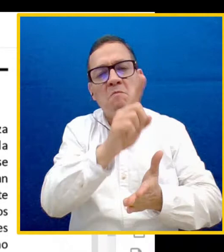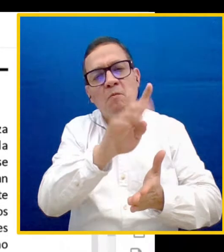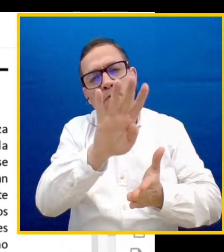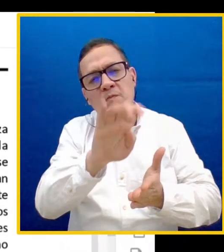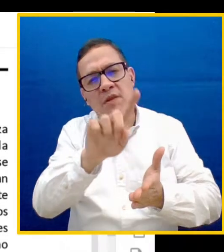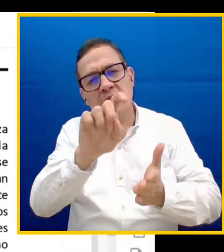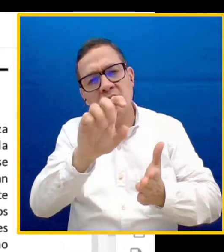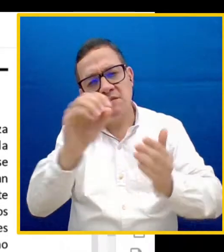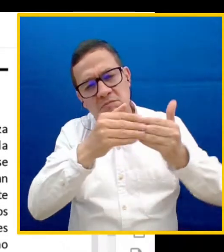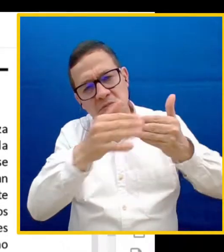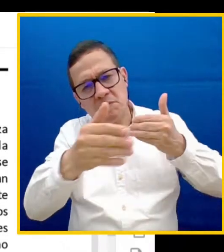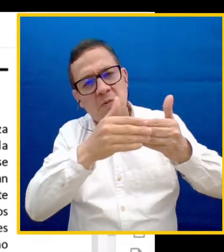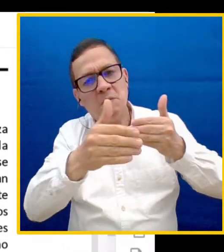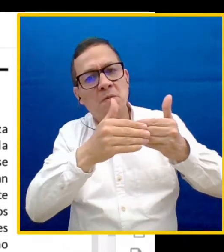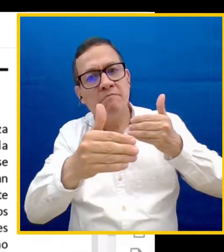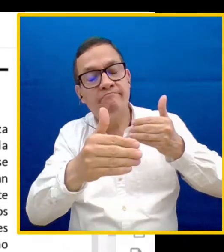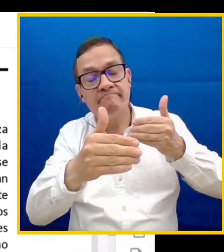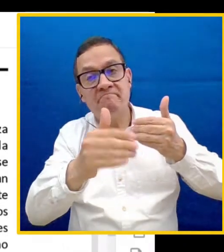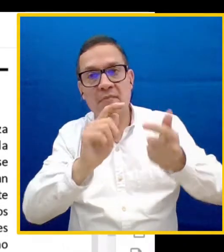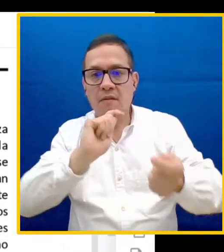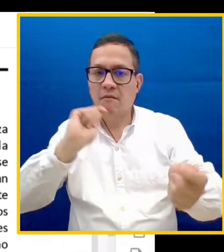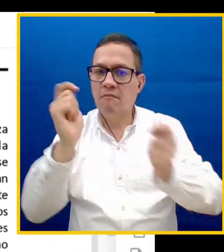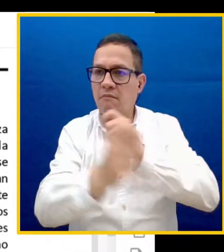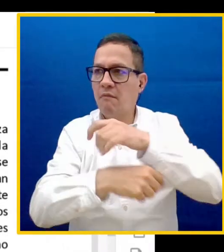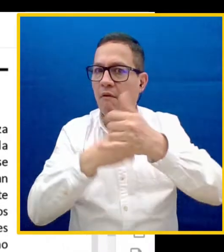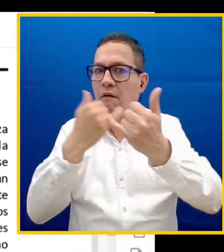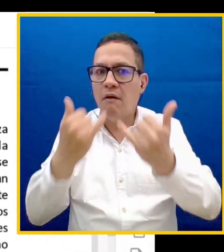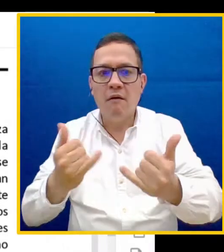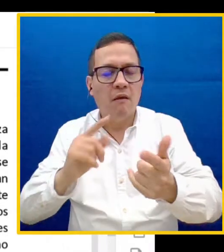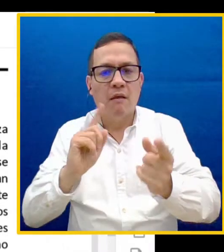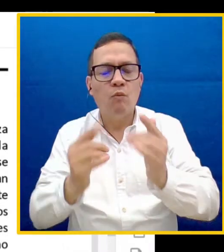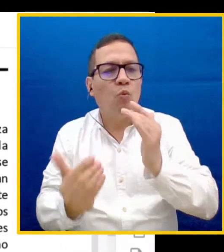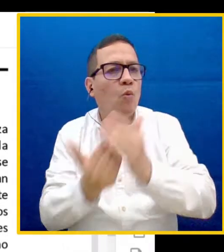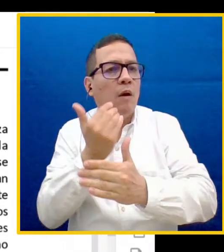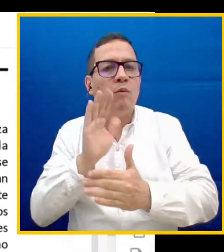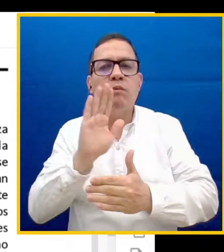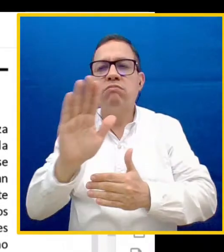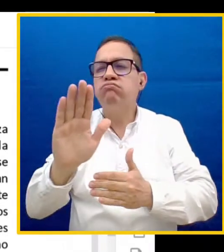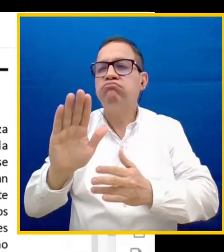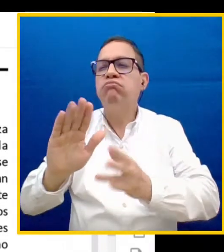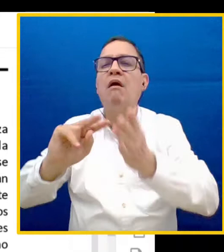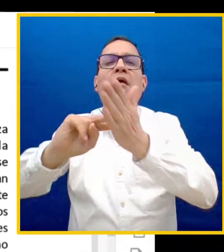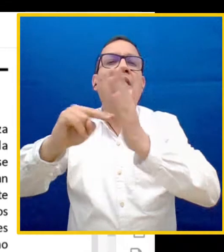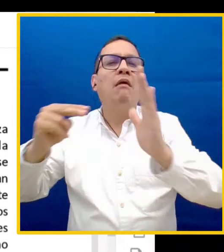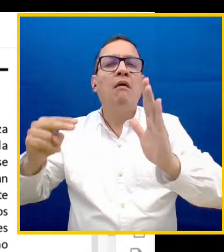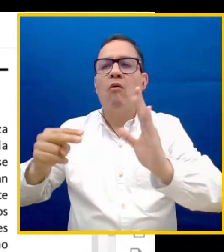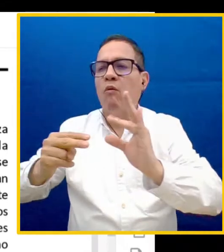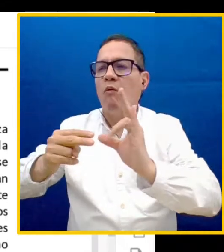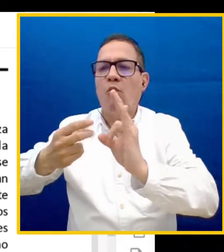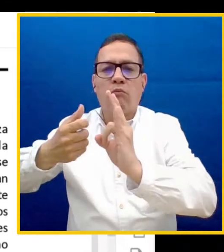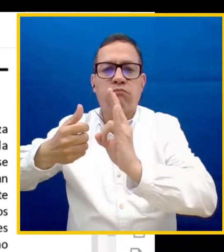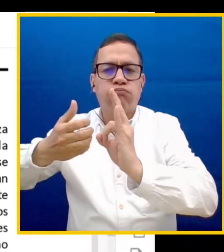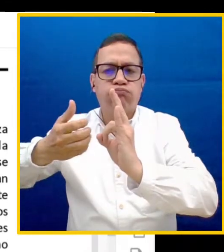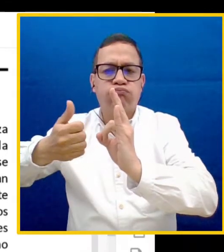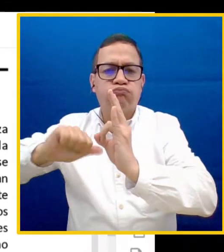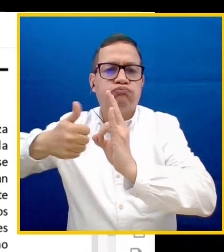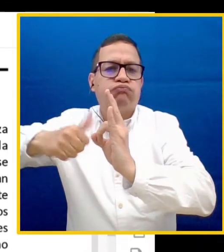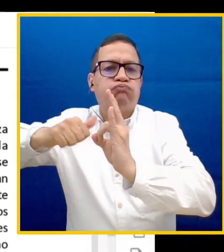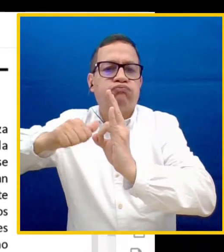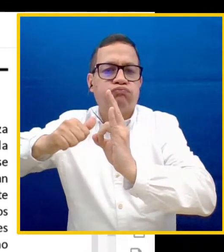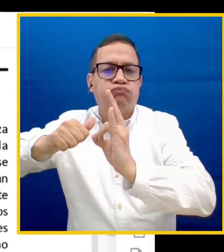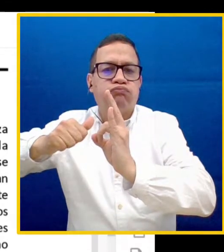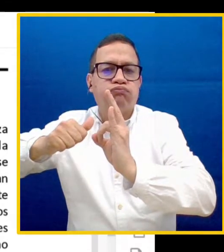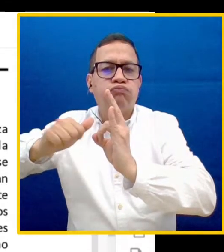Actualmente, el enfoque privilegiado en las ciencias humanas es el de las técnicas cualitativas,